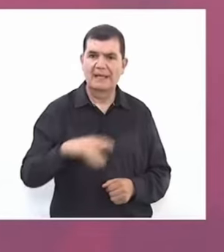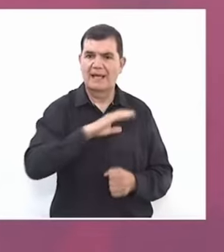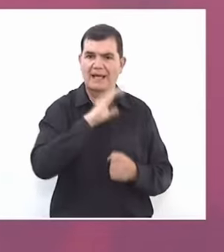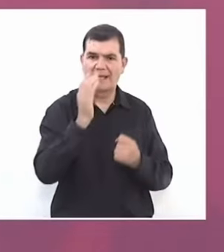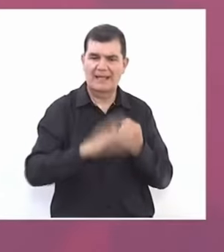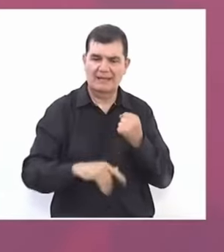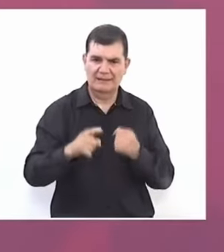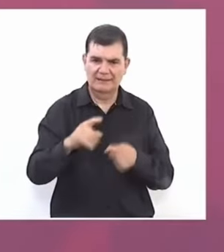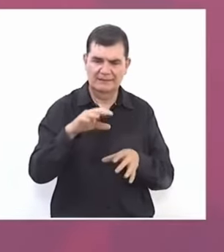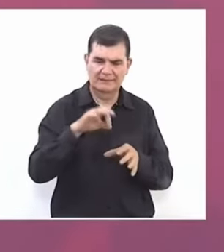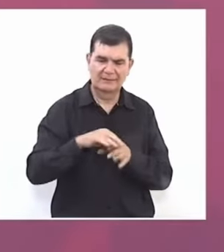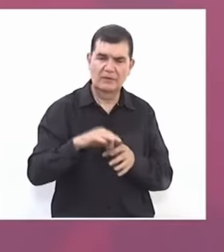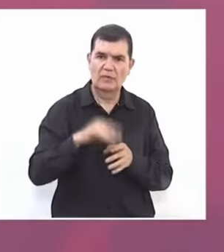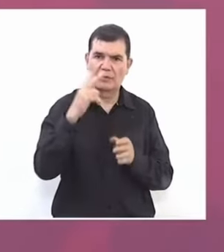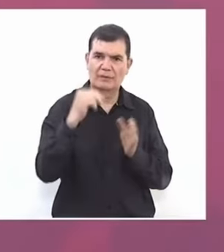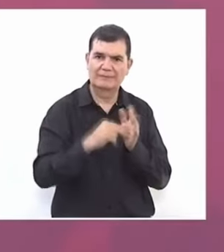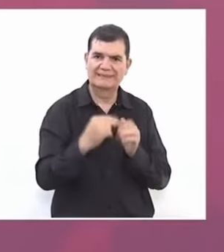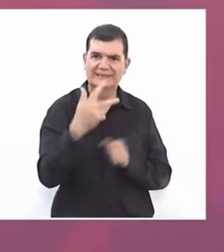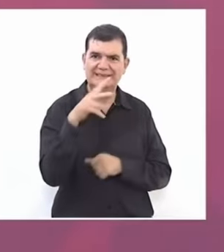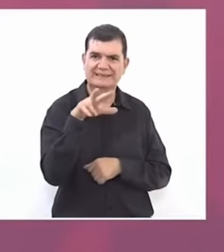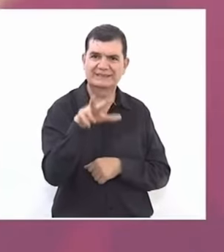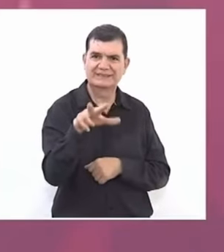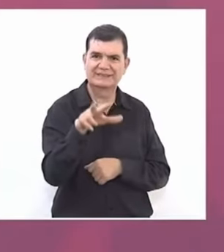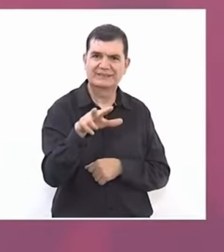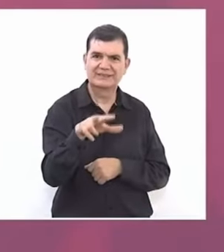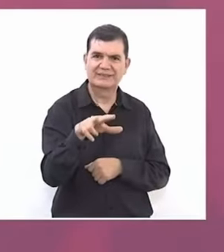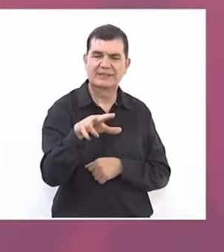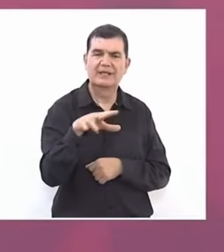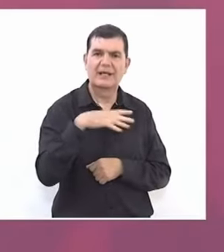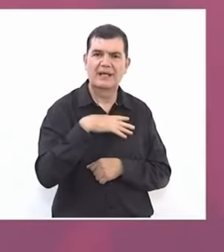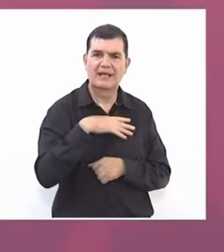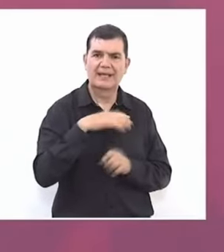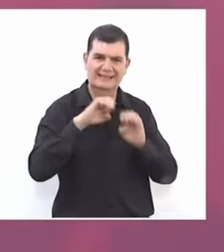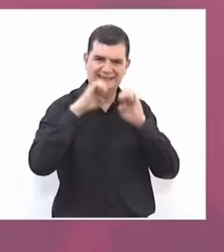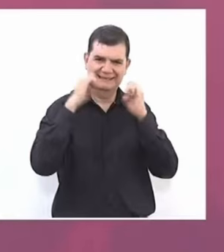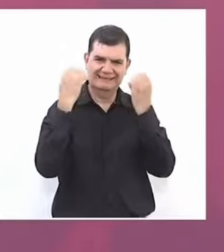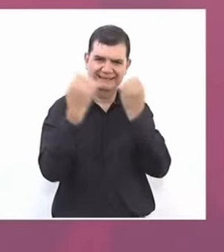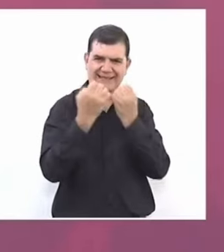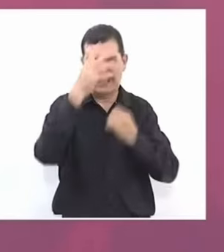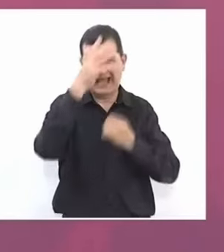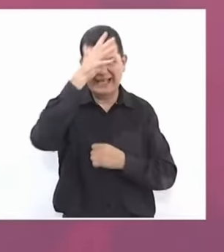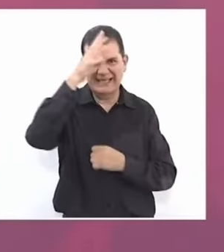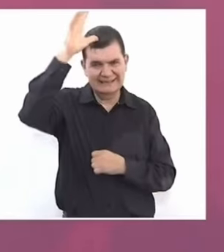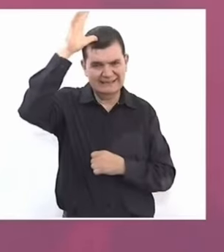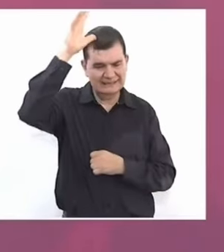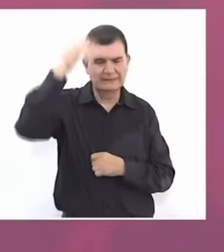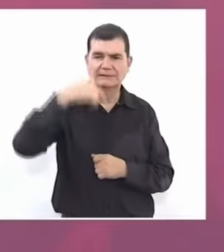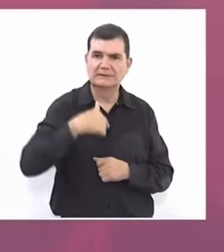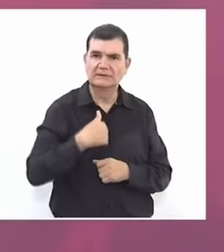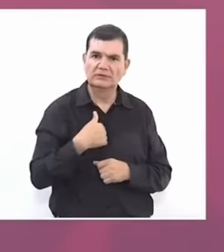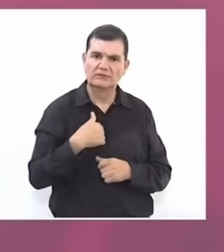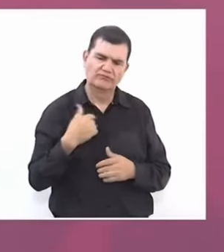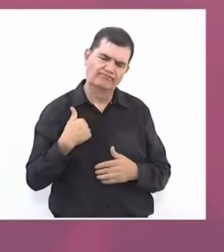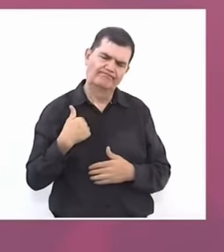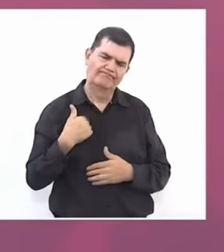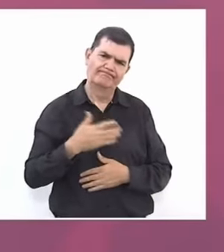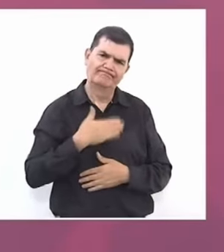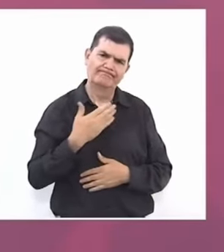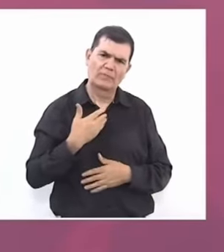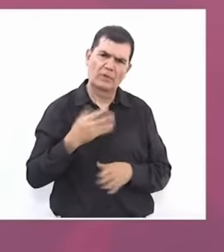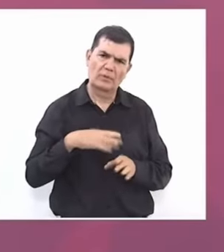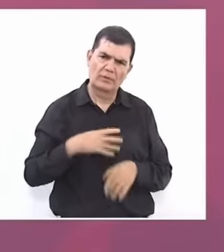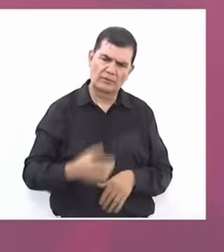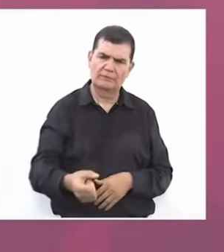España en el 2018, en el Estadio Azteca de la ciudad, tuve el privilegio de tomar